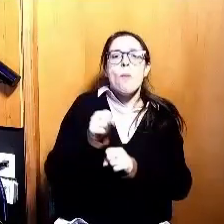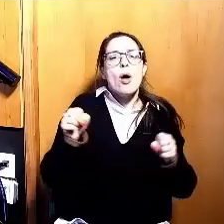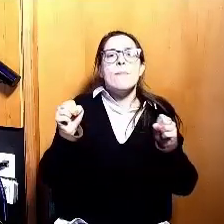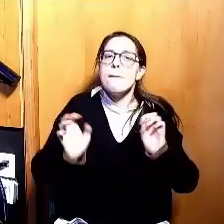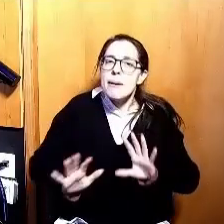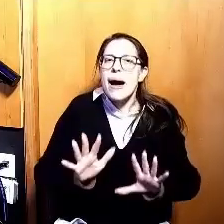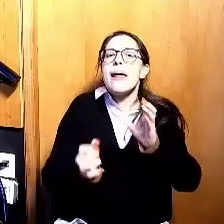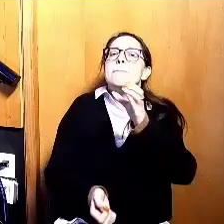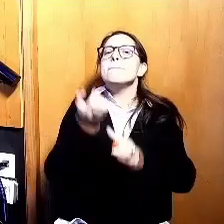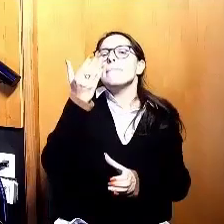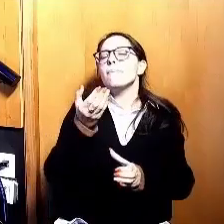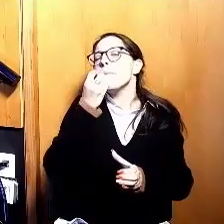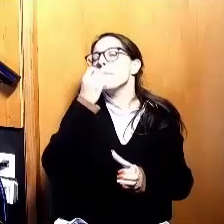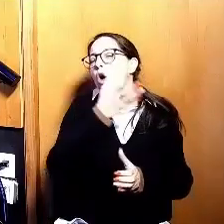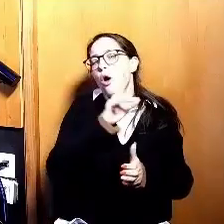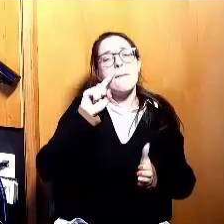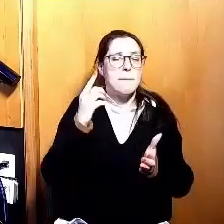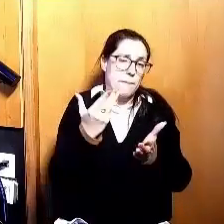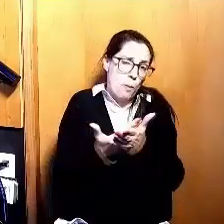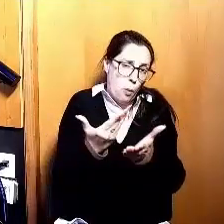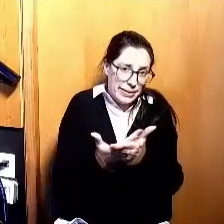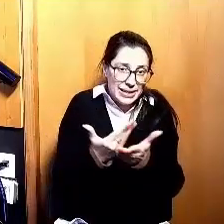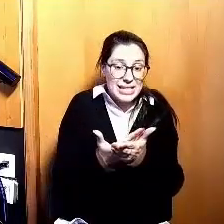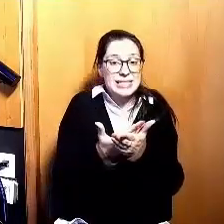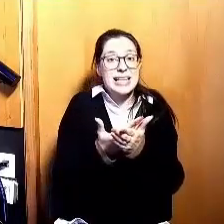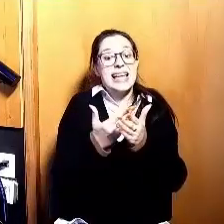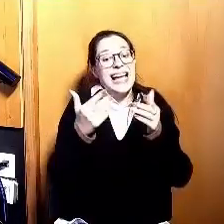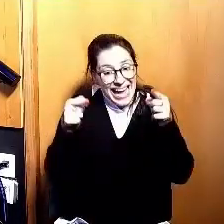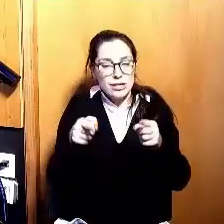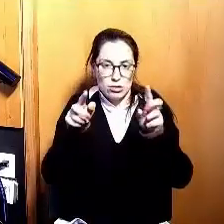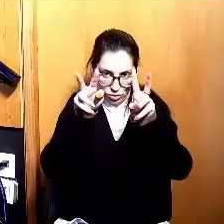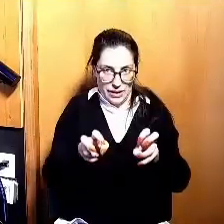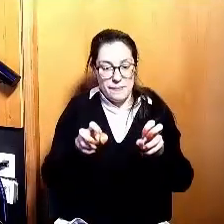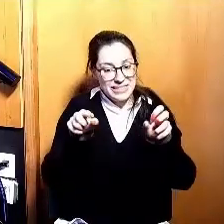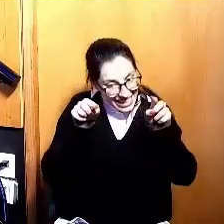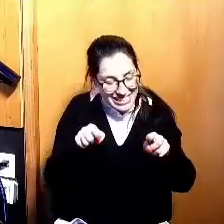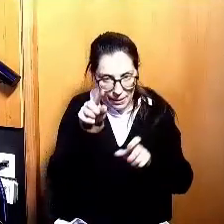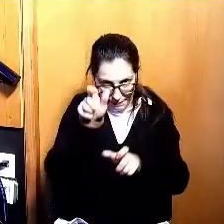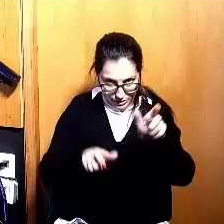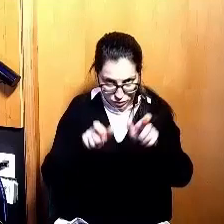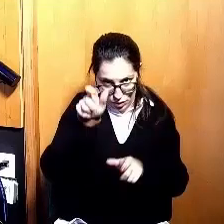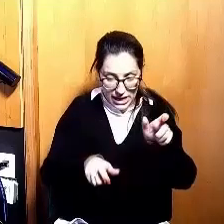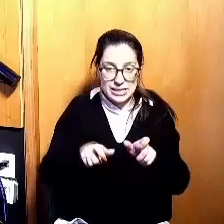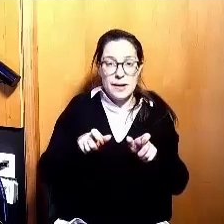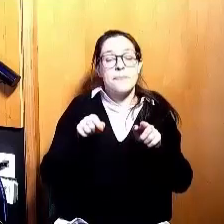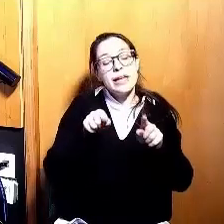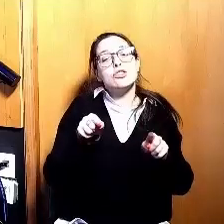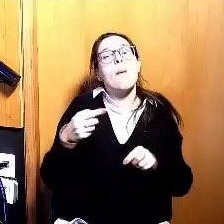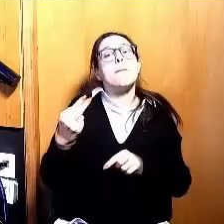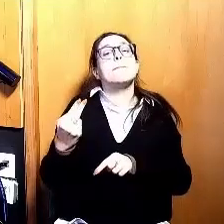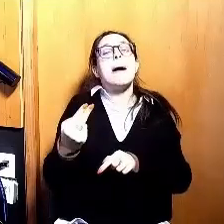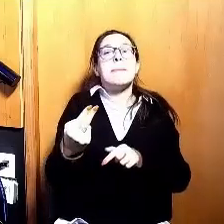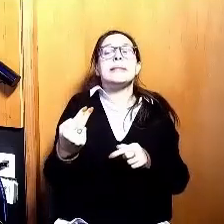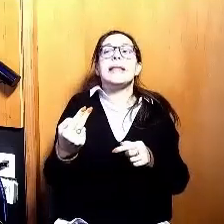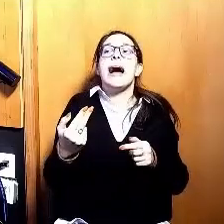justamente poniendo en el centro estos temas, a estas organizaciones, a estos actores que nos permitan tener